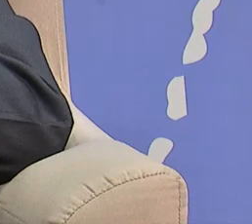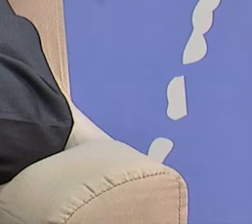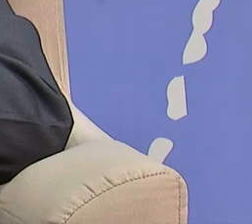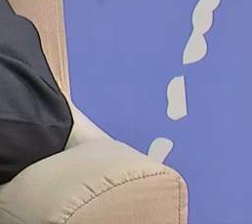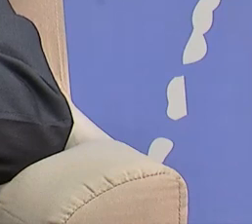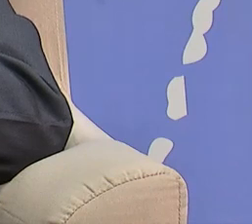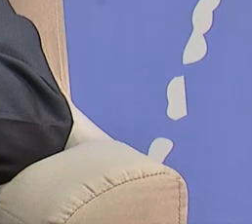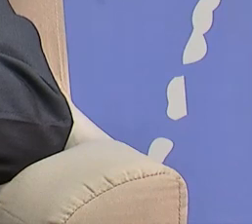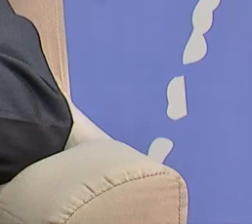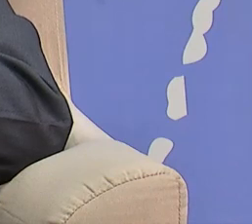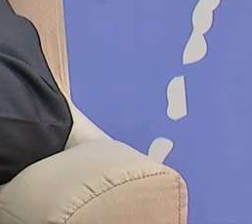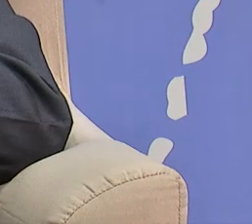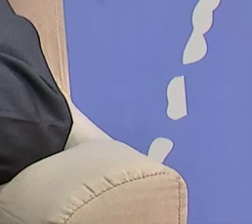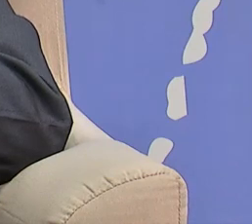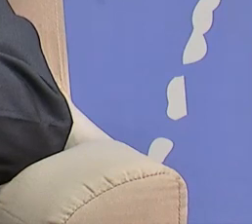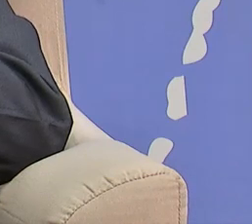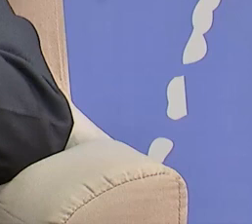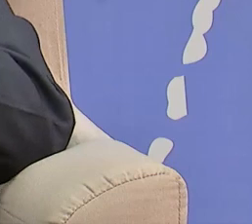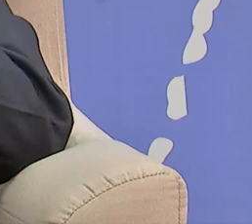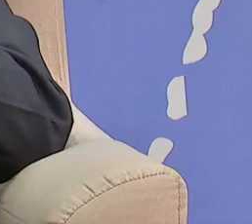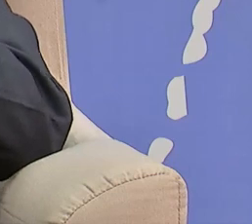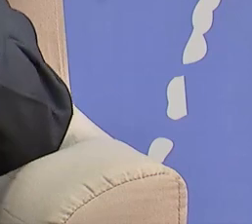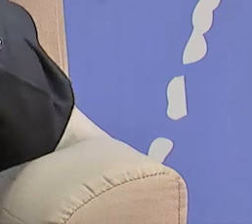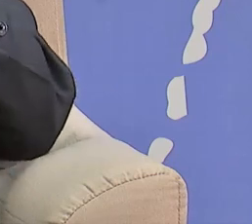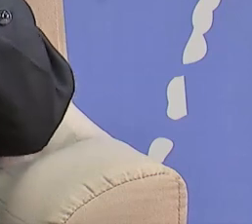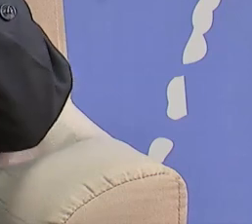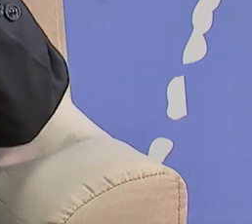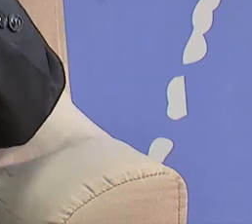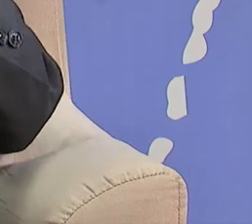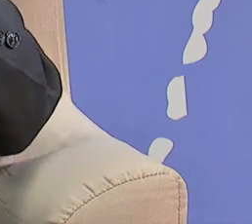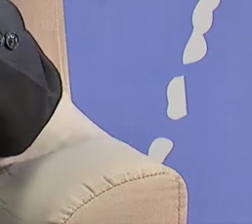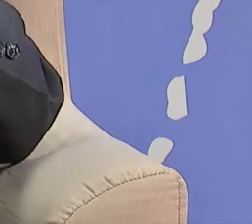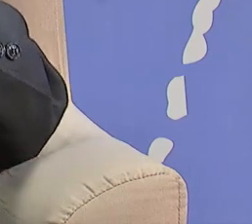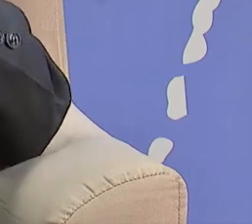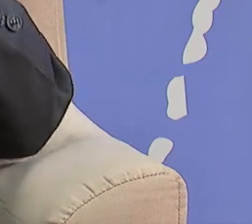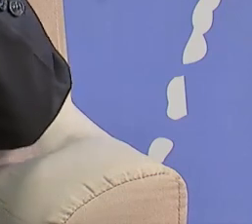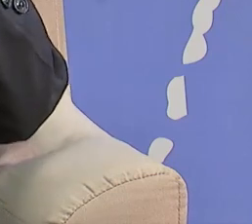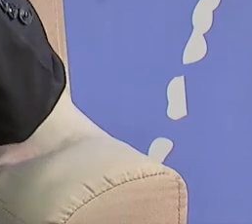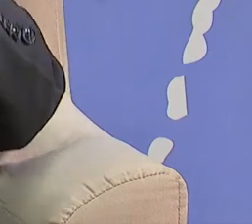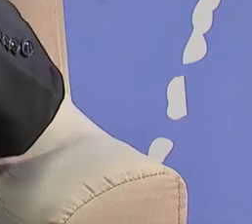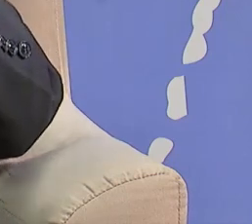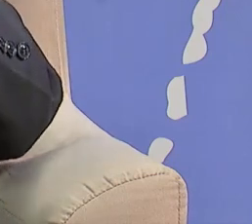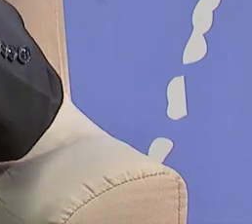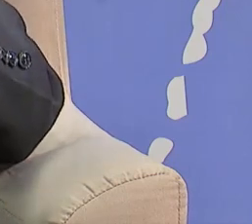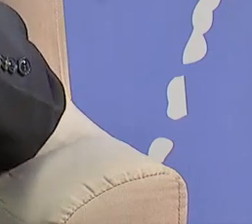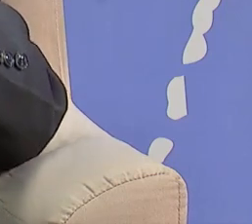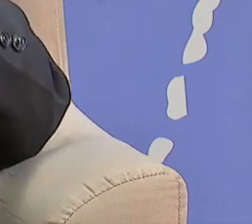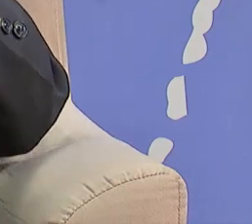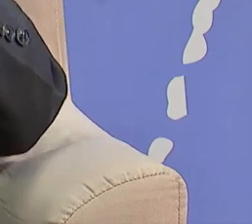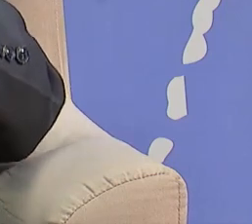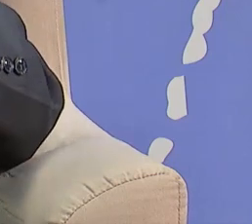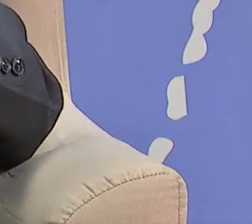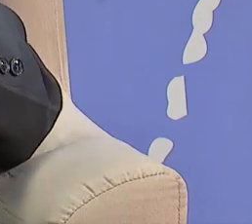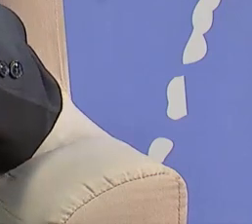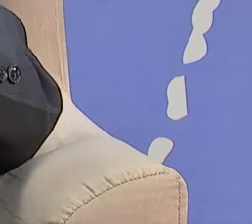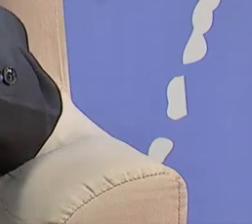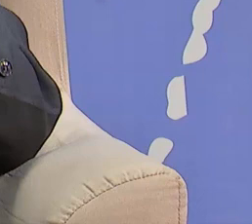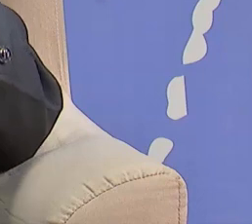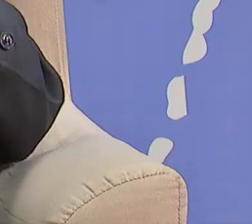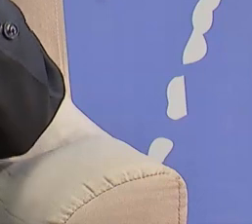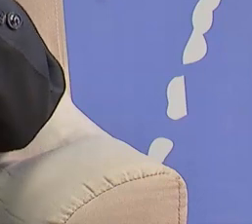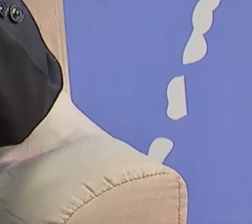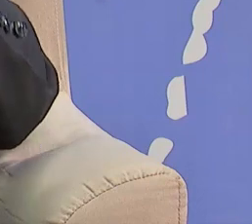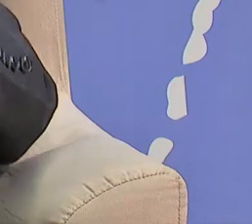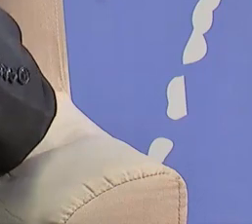de ejercer este tipo de acciones dirigidas a afectar la integridad y